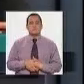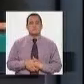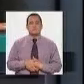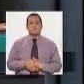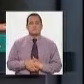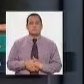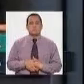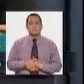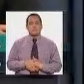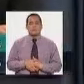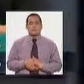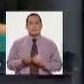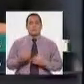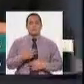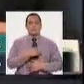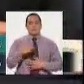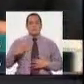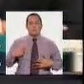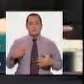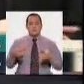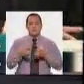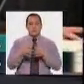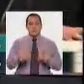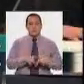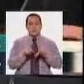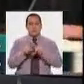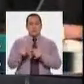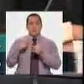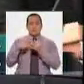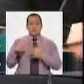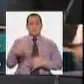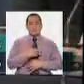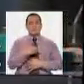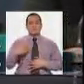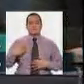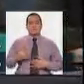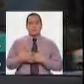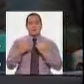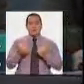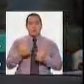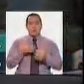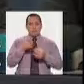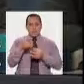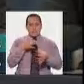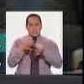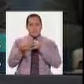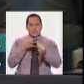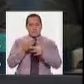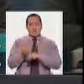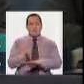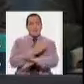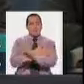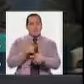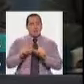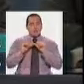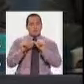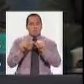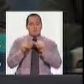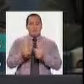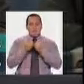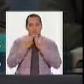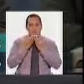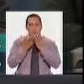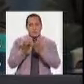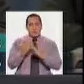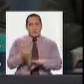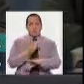Directo. Premier, estamos en vivo para la multiplataforma y a los otros ministros, por supuesto. Usted acaba de mencionar de que se mantenía informado